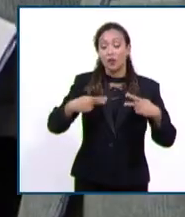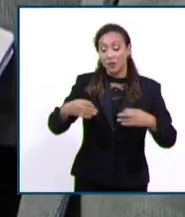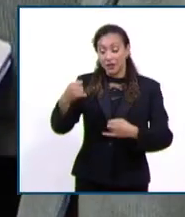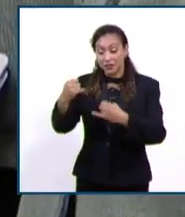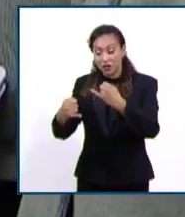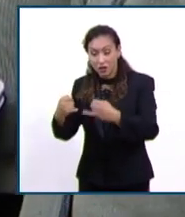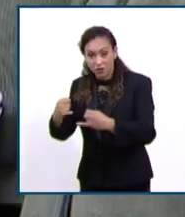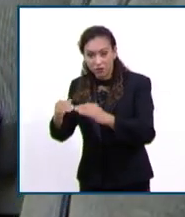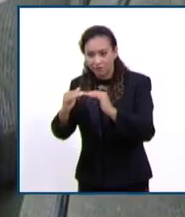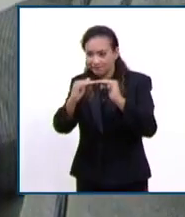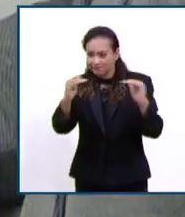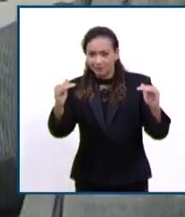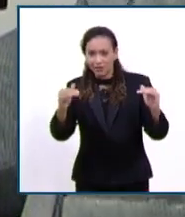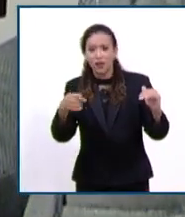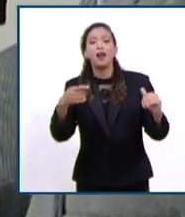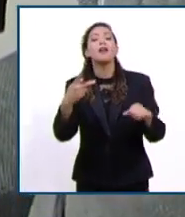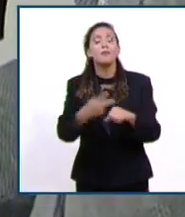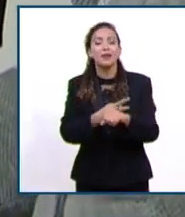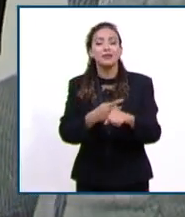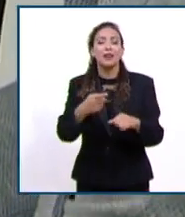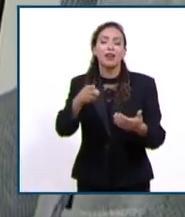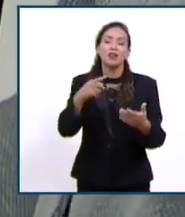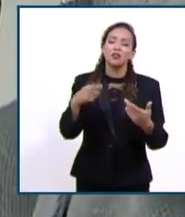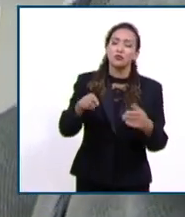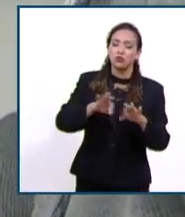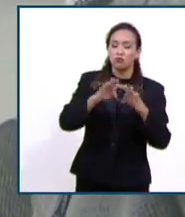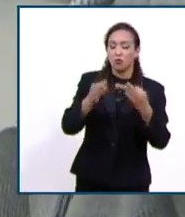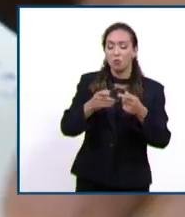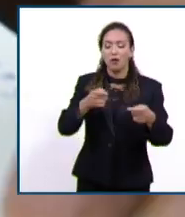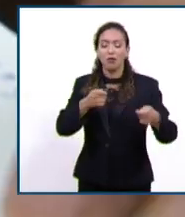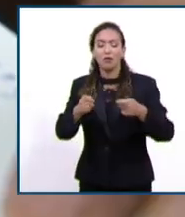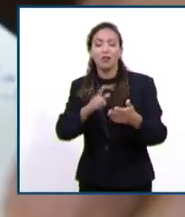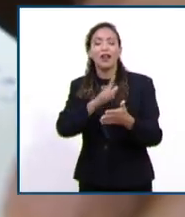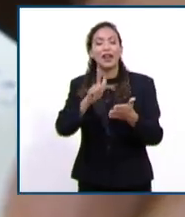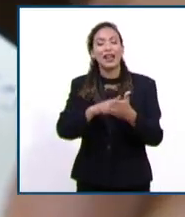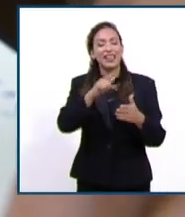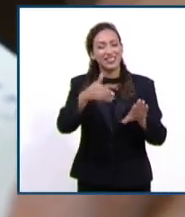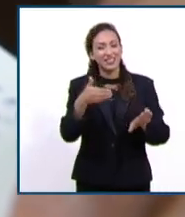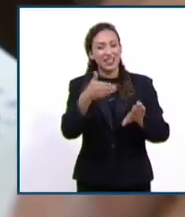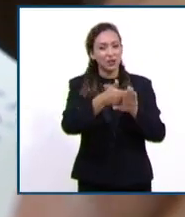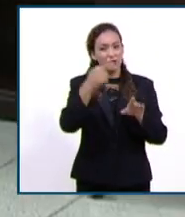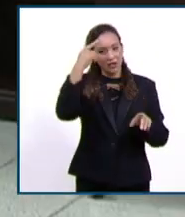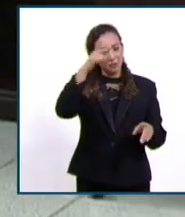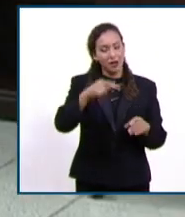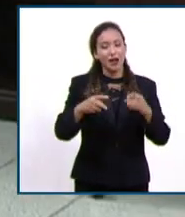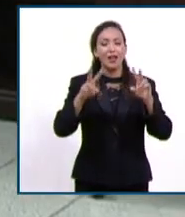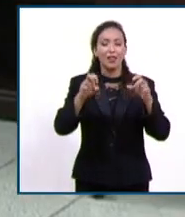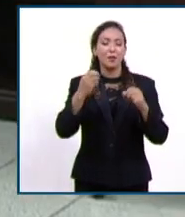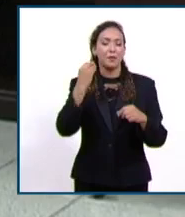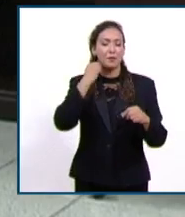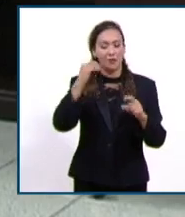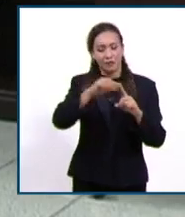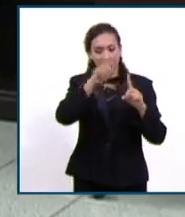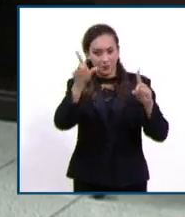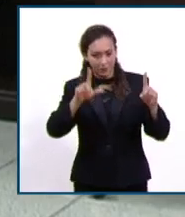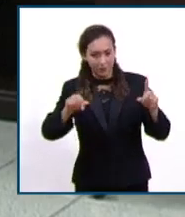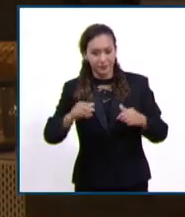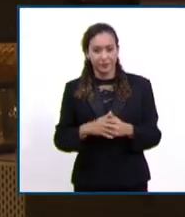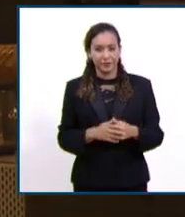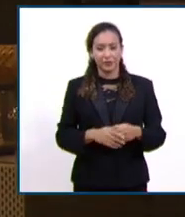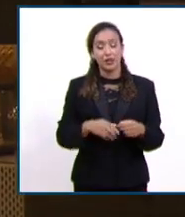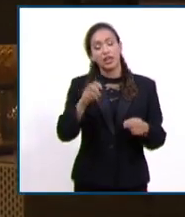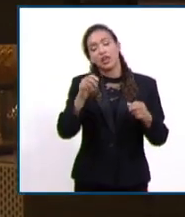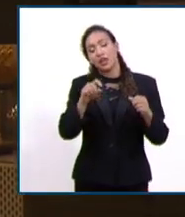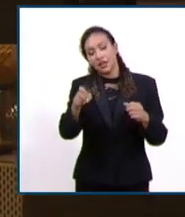juzgadoras debilita el Estado de Derecho y atenta contra el orden jurídico nacional. Asimismo, reiteraron fidelidad a